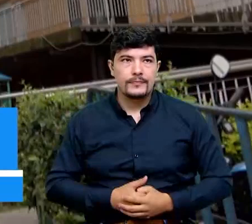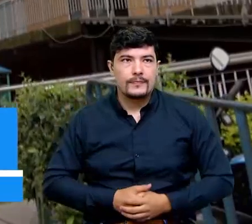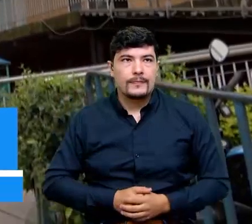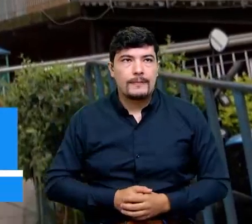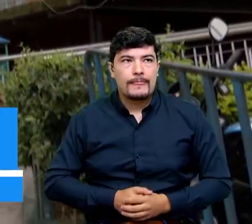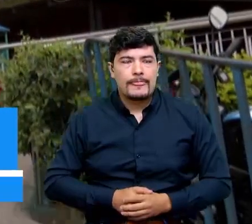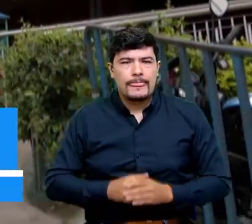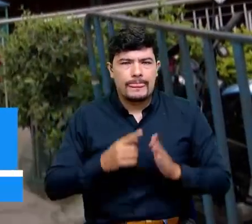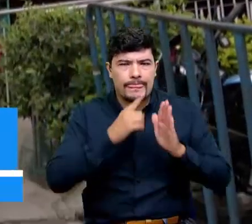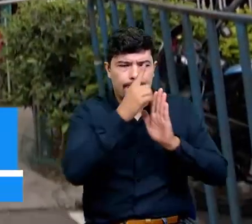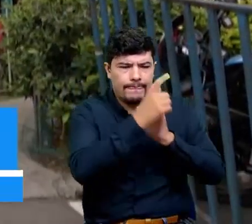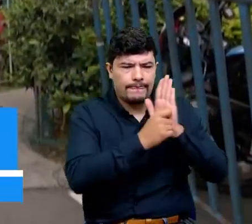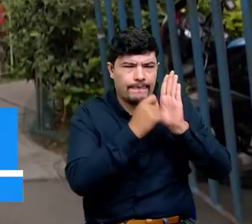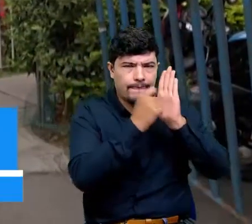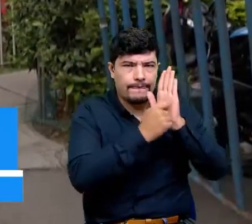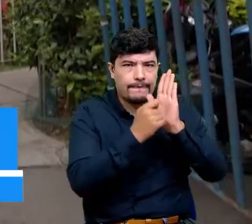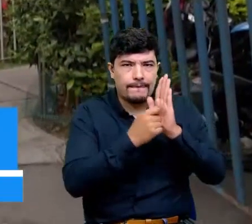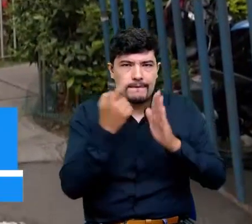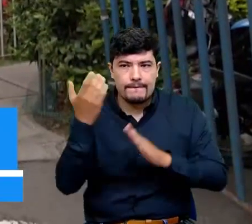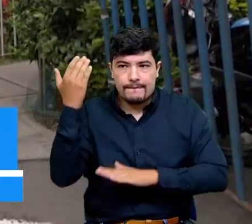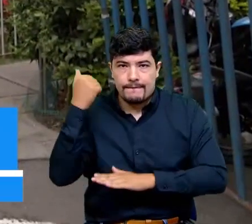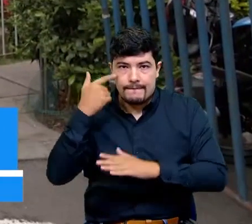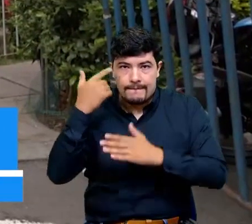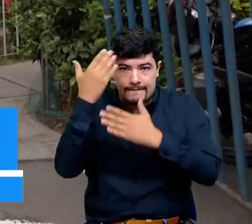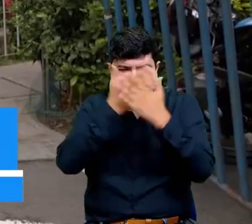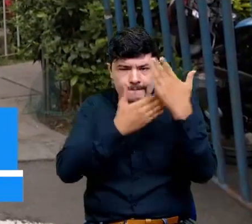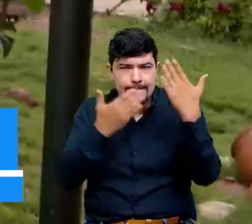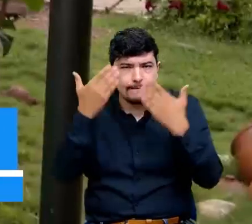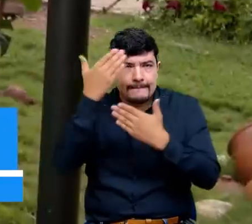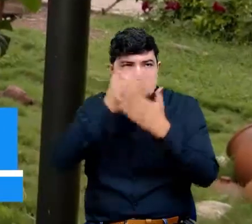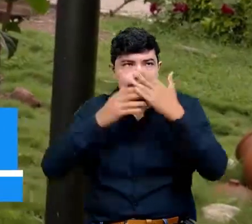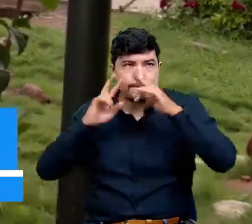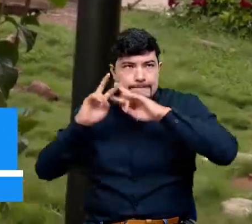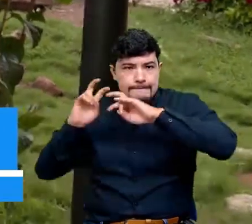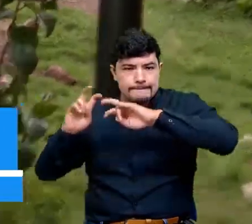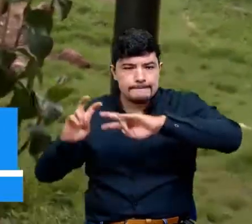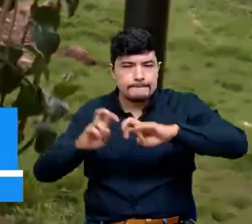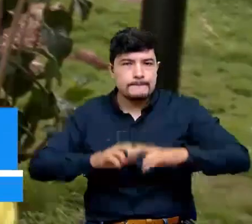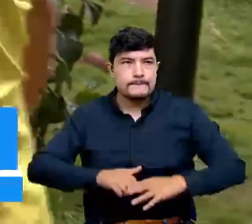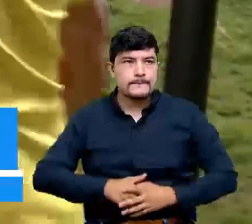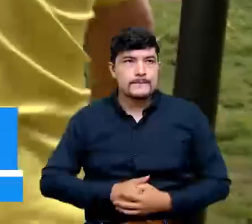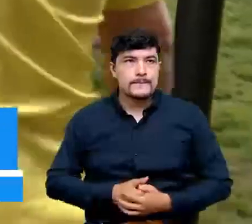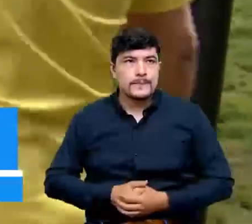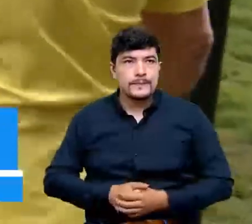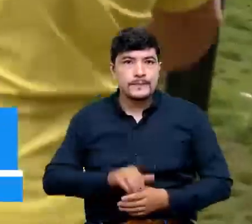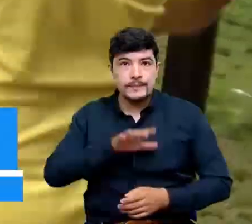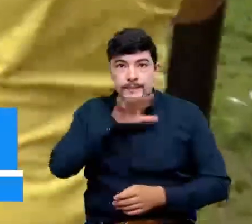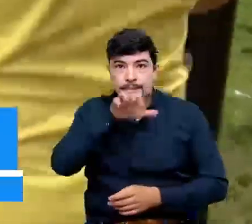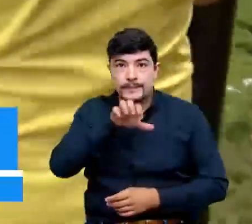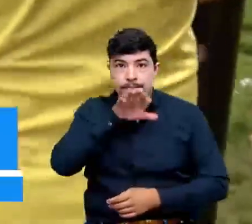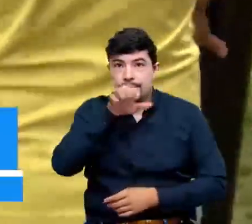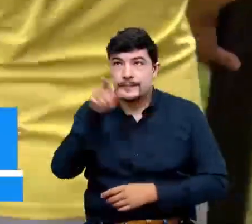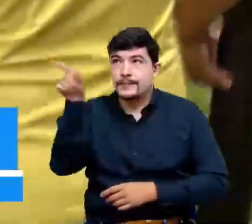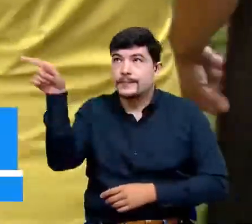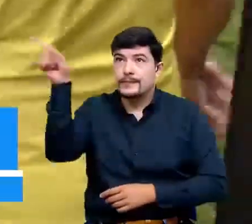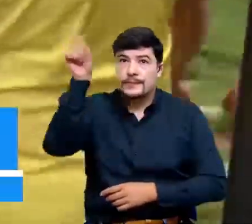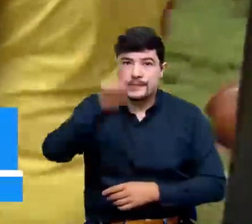las hipótesis que hemos analizado, la cuestión, el perrito cayó